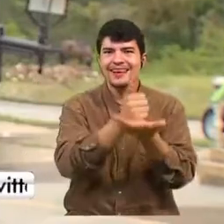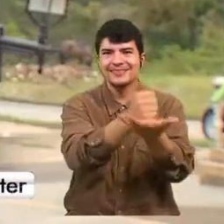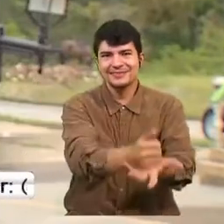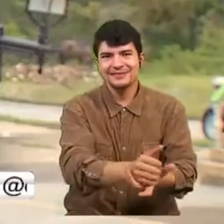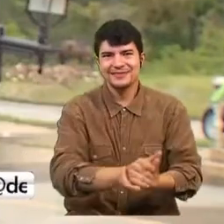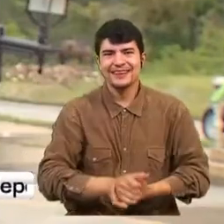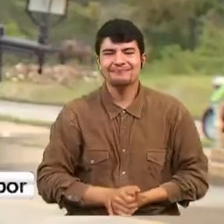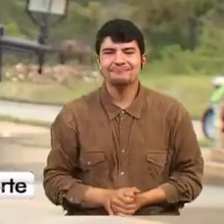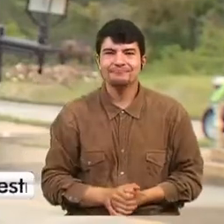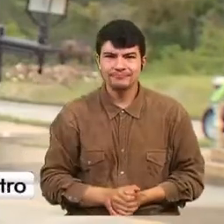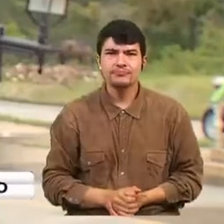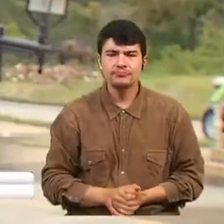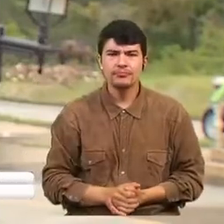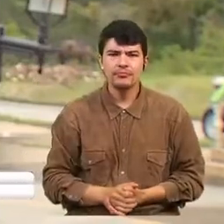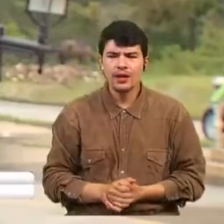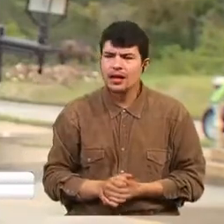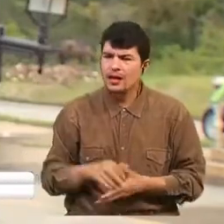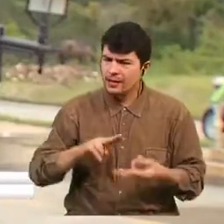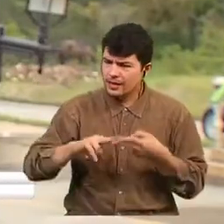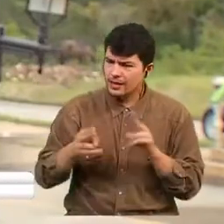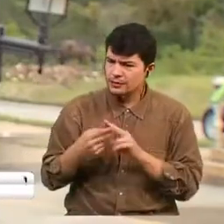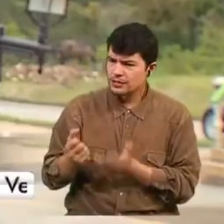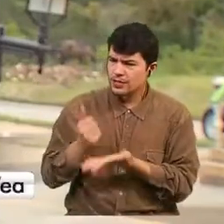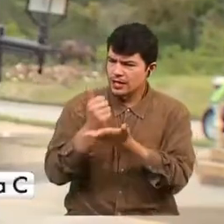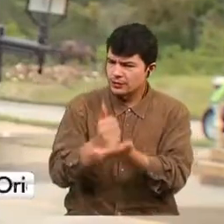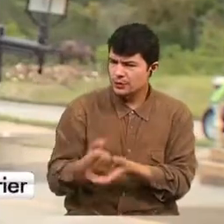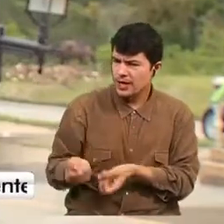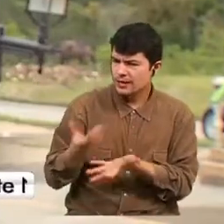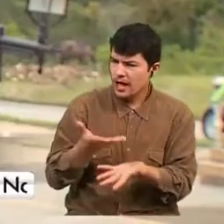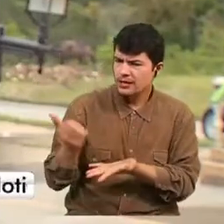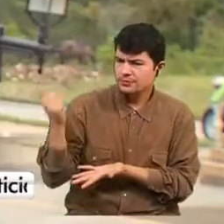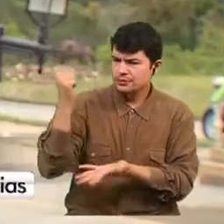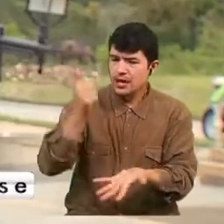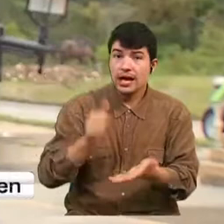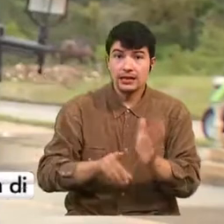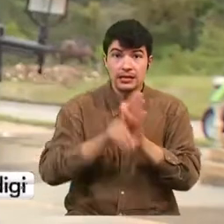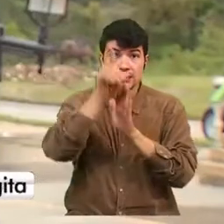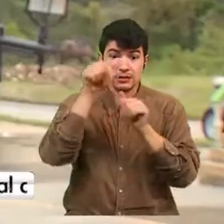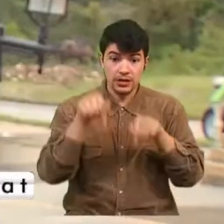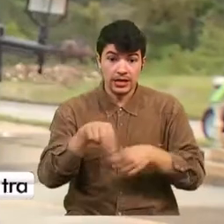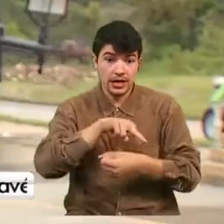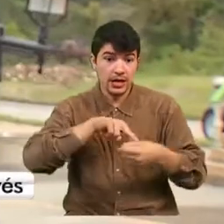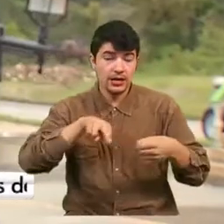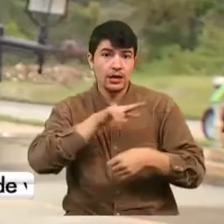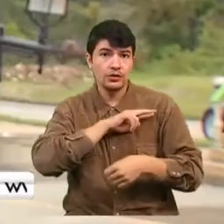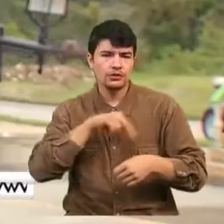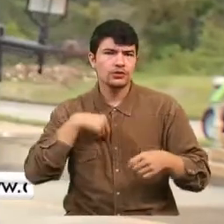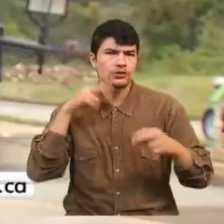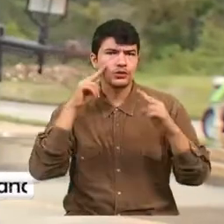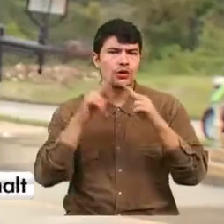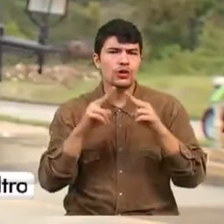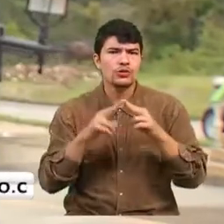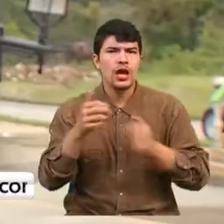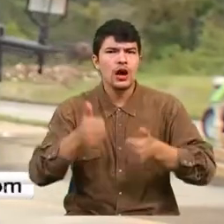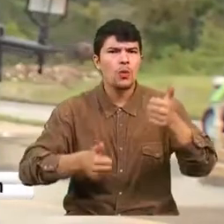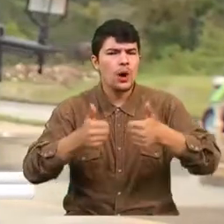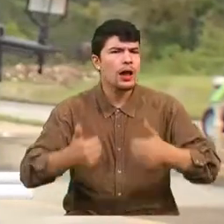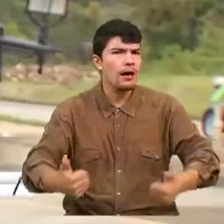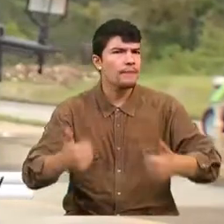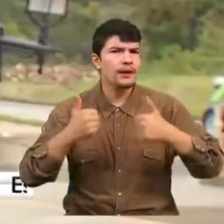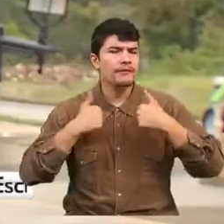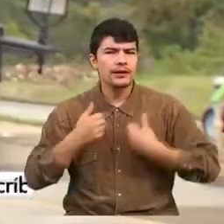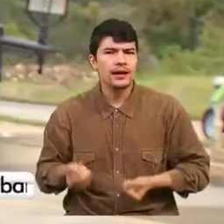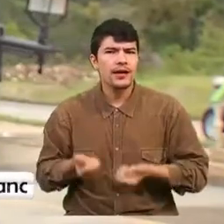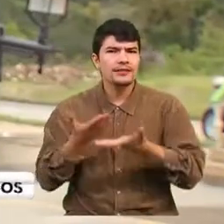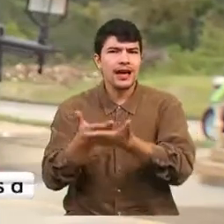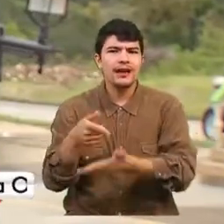Y precisamente hablando de entrega de ayudas y hablando del desarrollo de esta región, vamos a conocer cuáles fueron los beneficios que se le